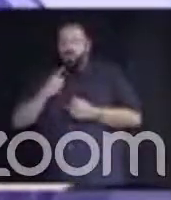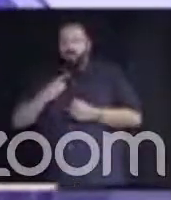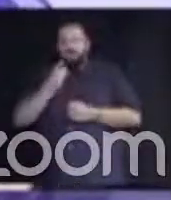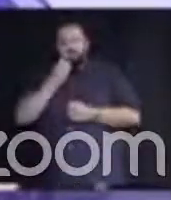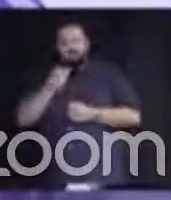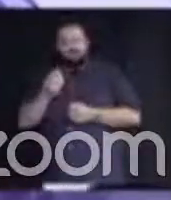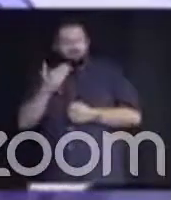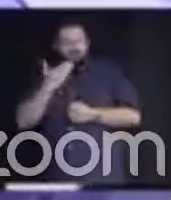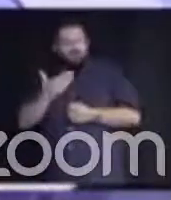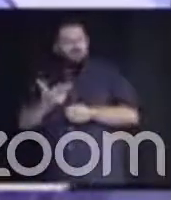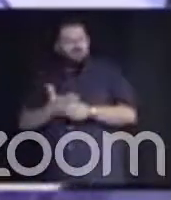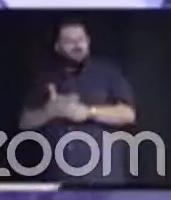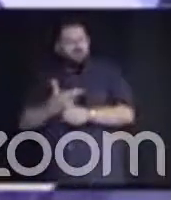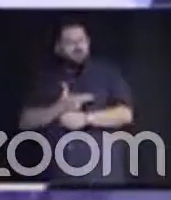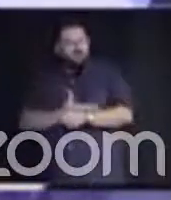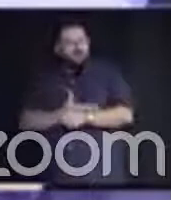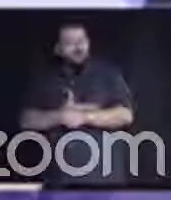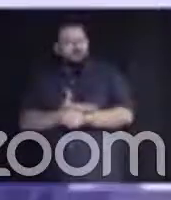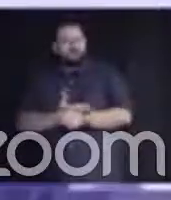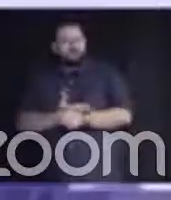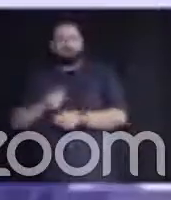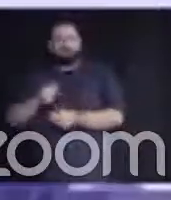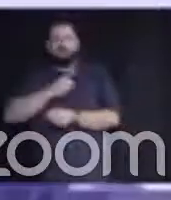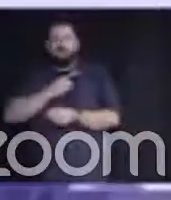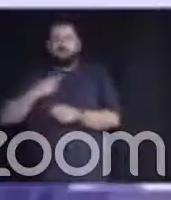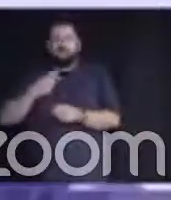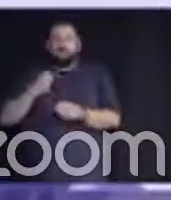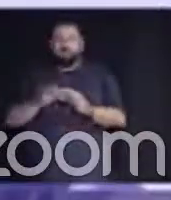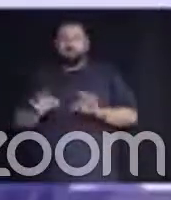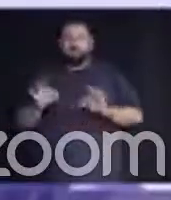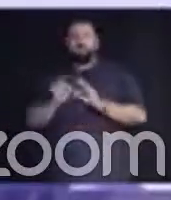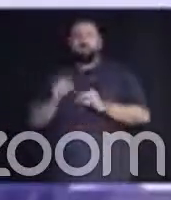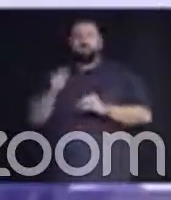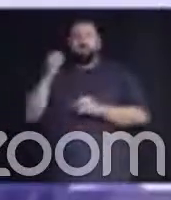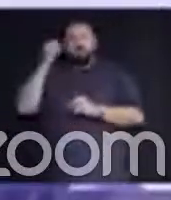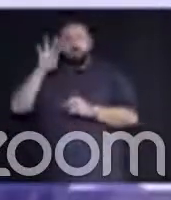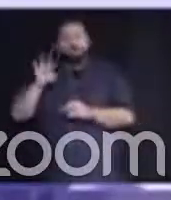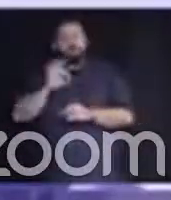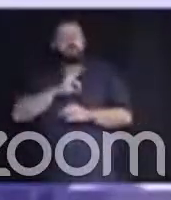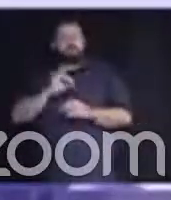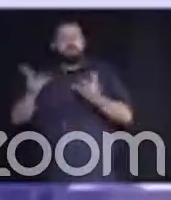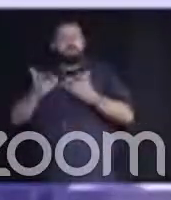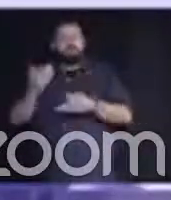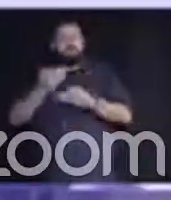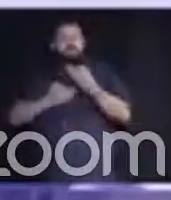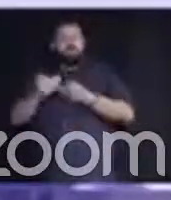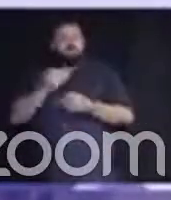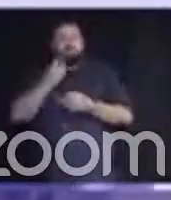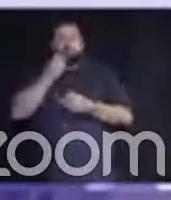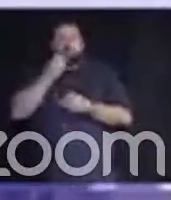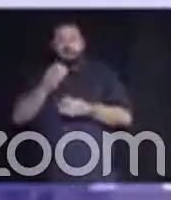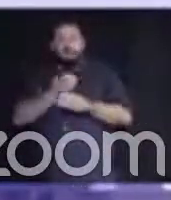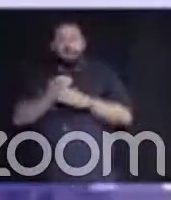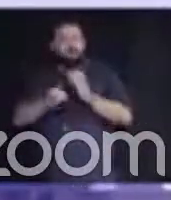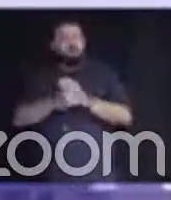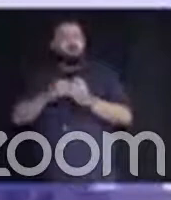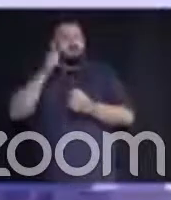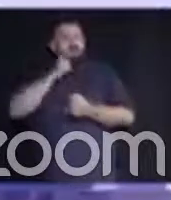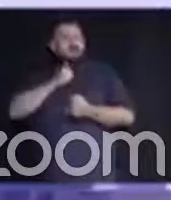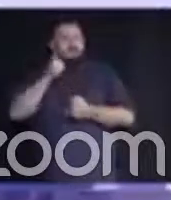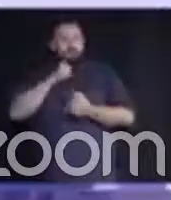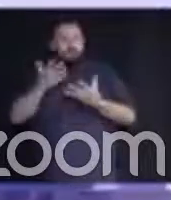Porque algo muy importante que deben de entender de OmniLife es que las cosas dichas con honestidad siempre van a